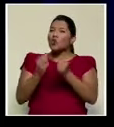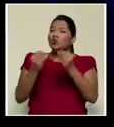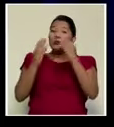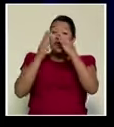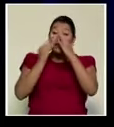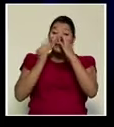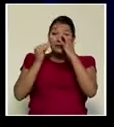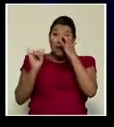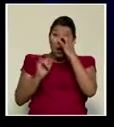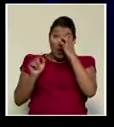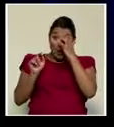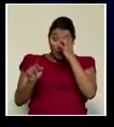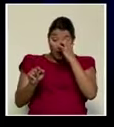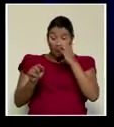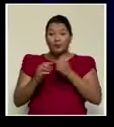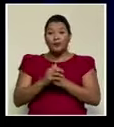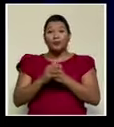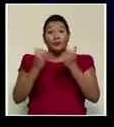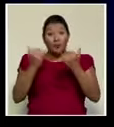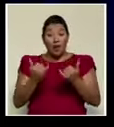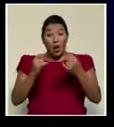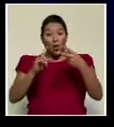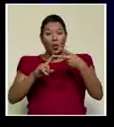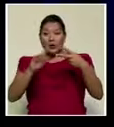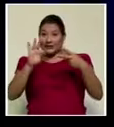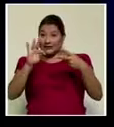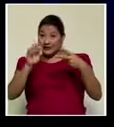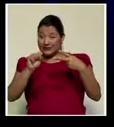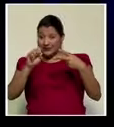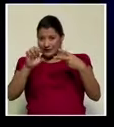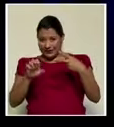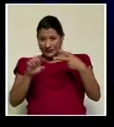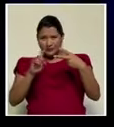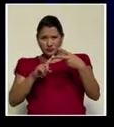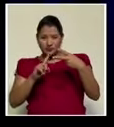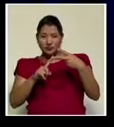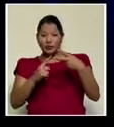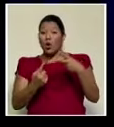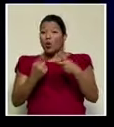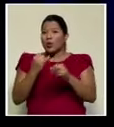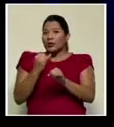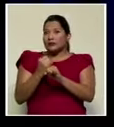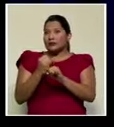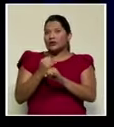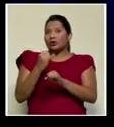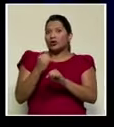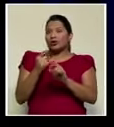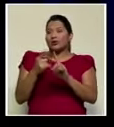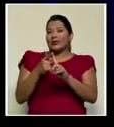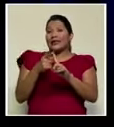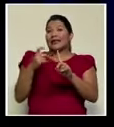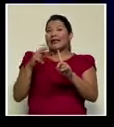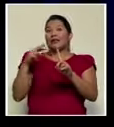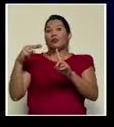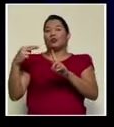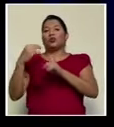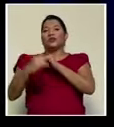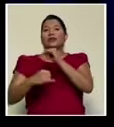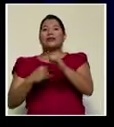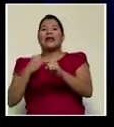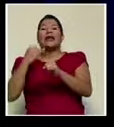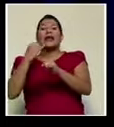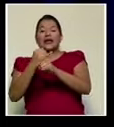tema de la credibilidad. El Tribunal Supremo de Elecciones es, como bien lo señalaba don Joseph, un ente, digamos, a nivel internacional, ¿verdad?, sobre el cual está la mirada